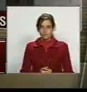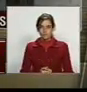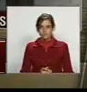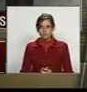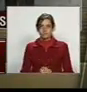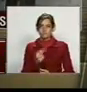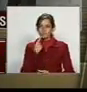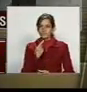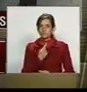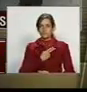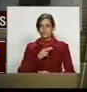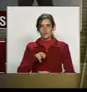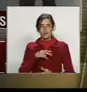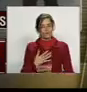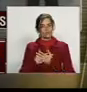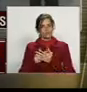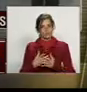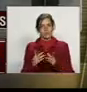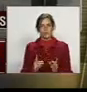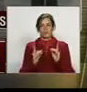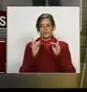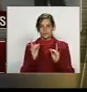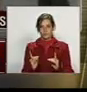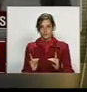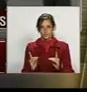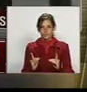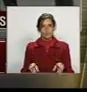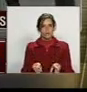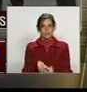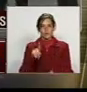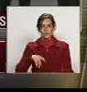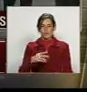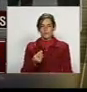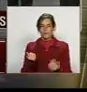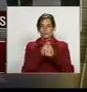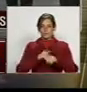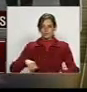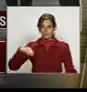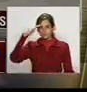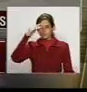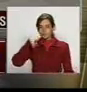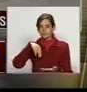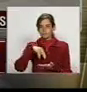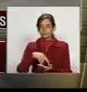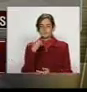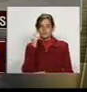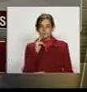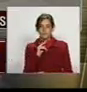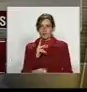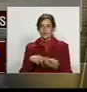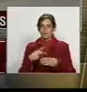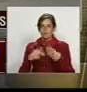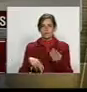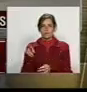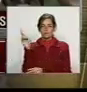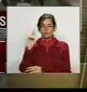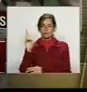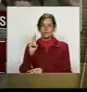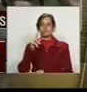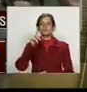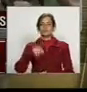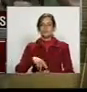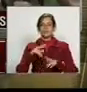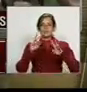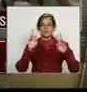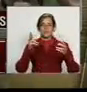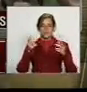digamos, nos ponemos a la orden, a la disposición, así como a la Fuerza Armada Nacional Bolivariana con el Plan República, que también en el tema,